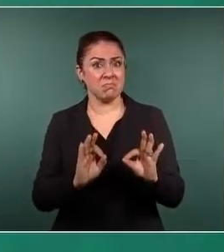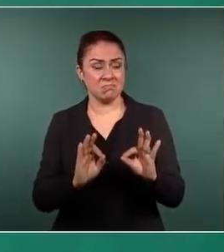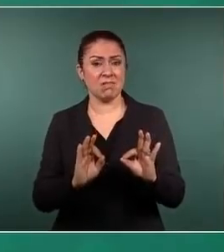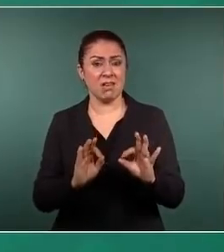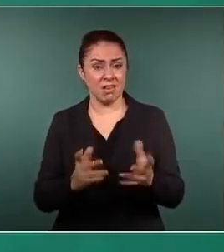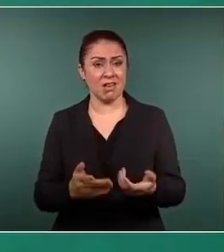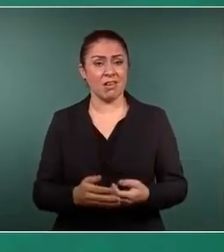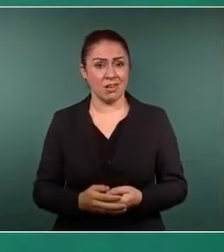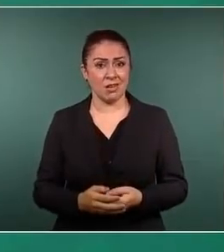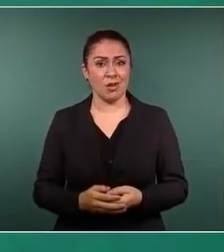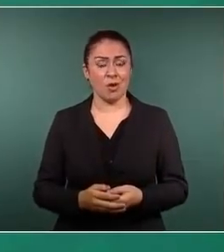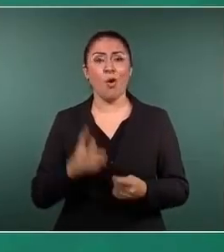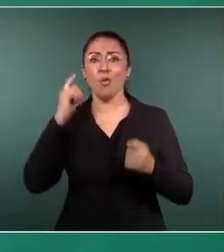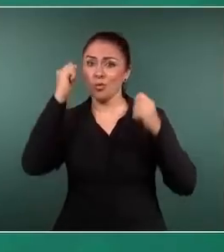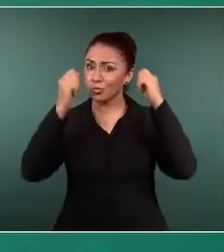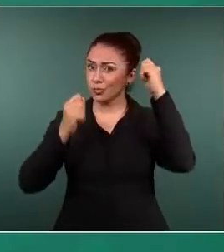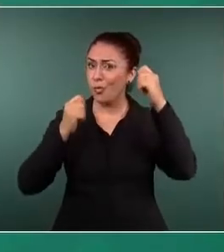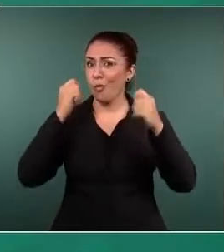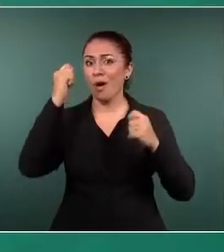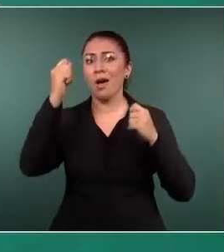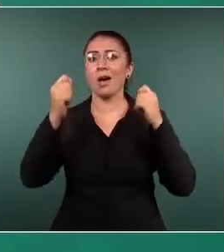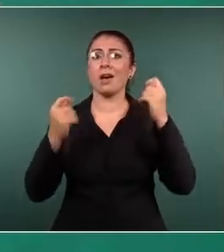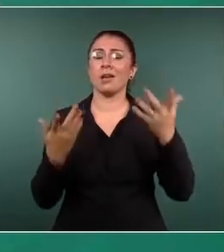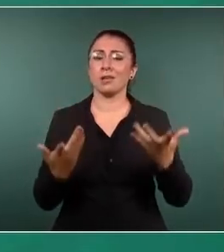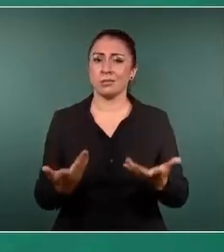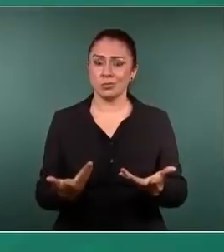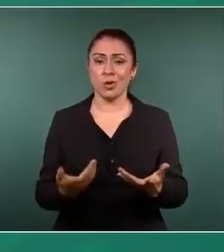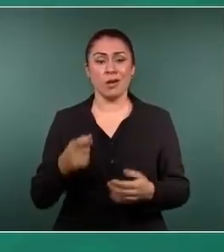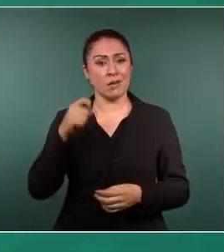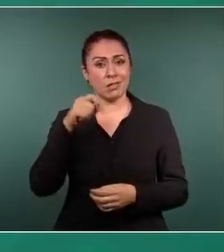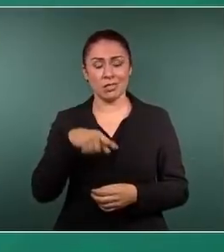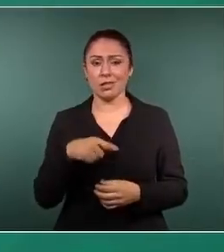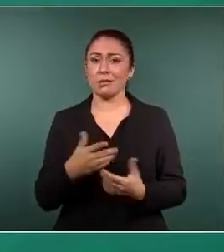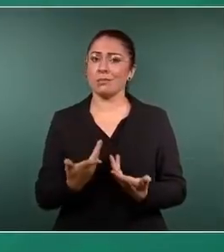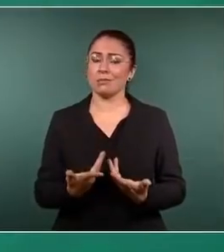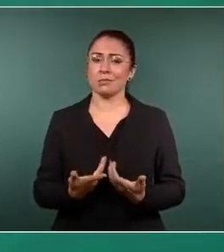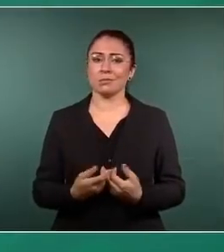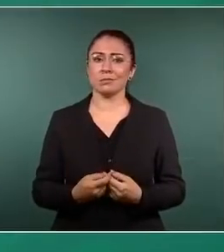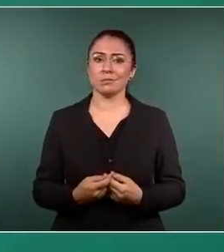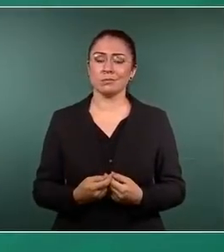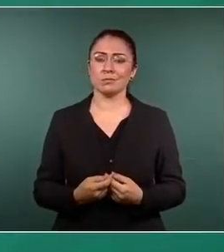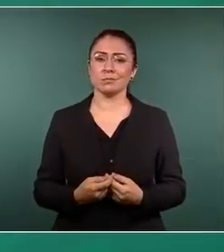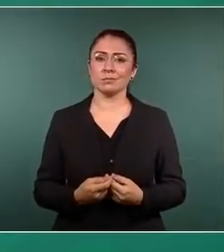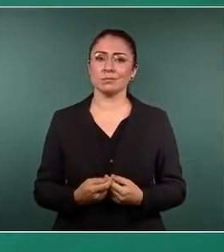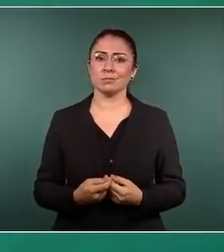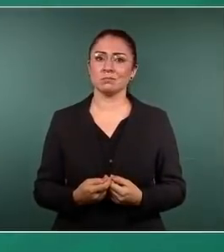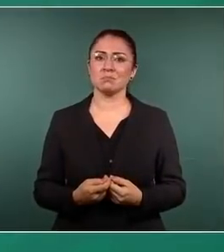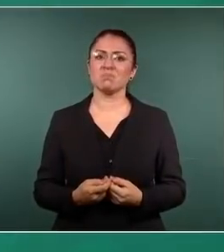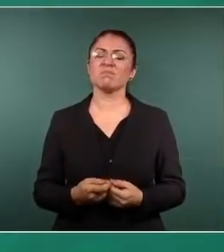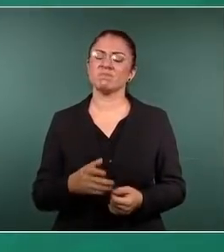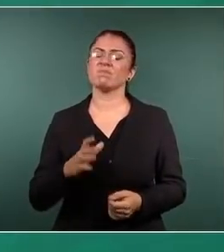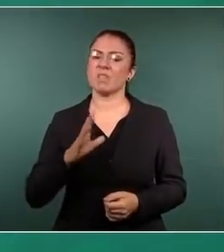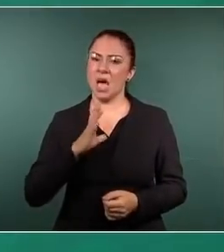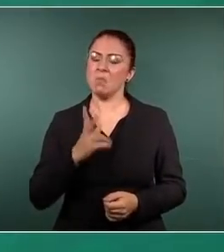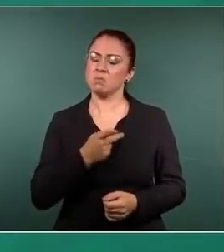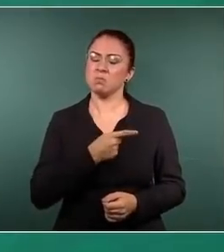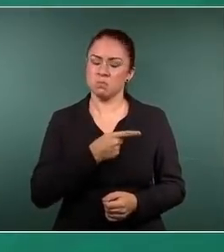en lo turístico y al mismo tiempo pobreza